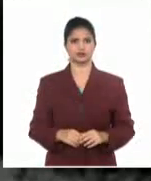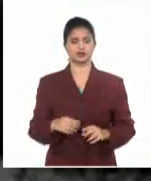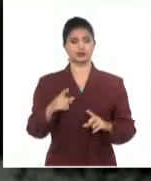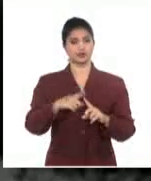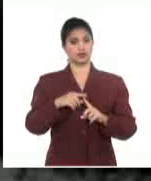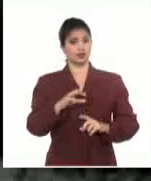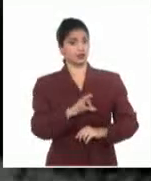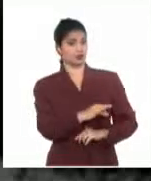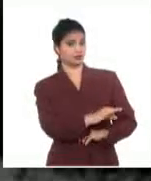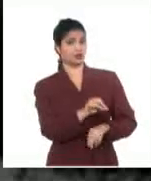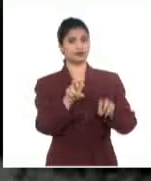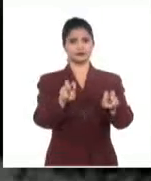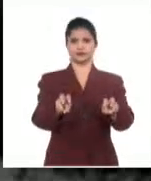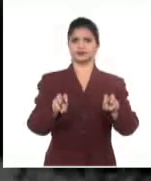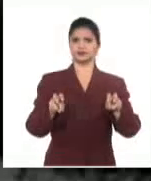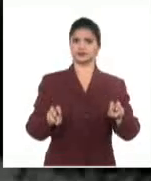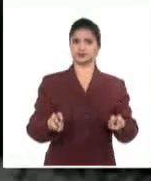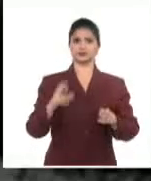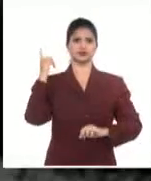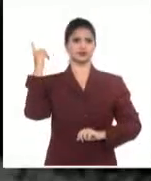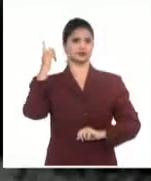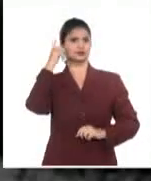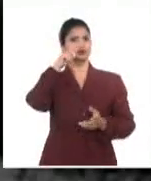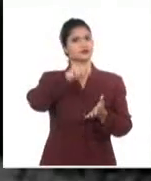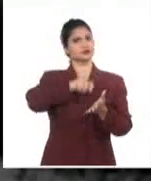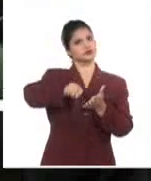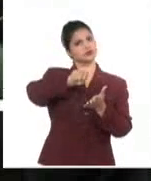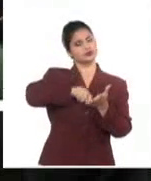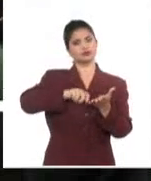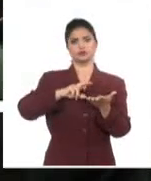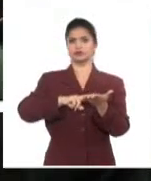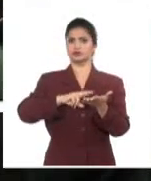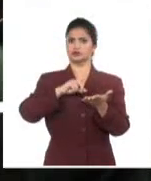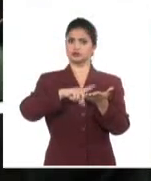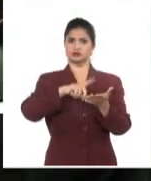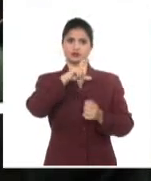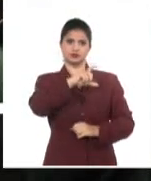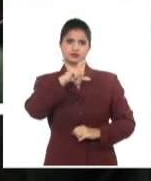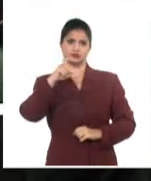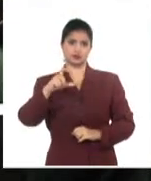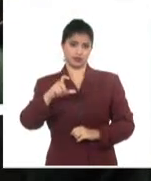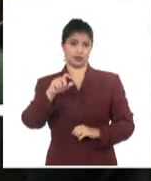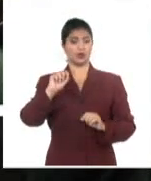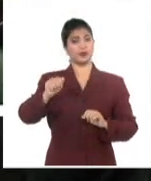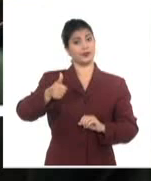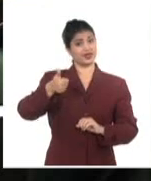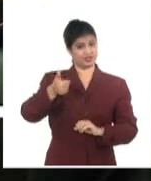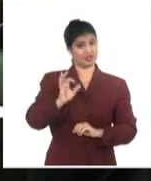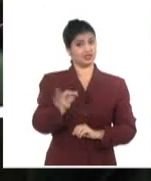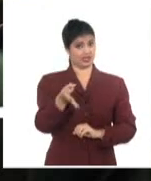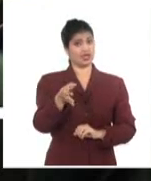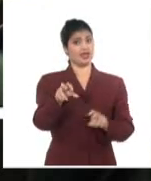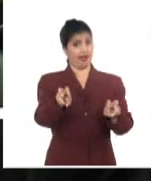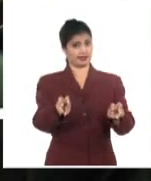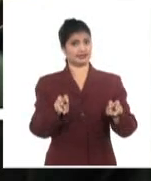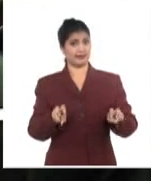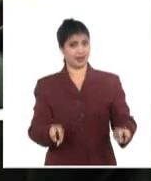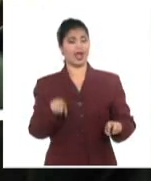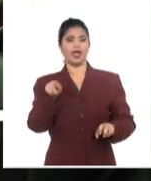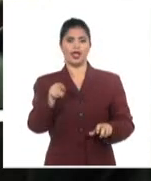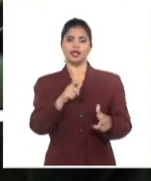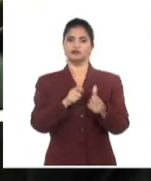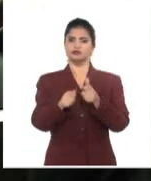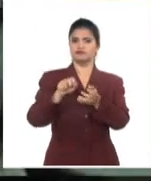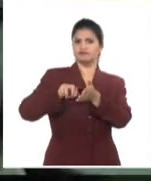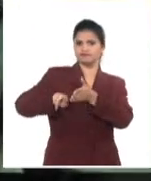Asamblea Nacional del Poder Popular, el miembro del Buró Político Esteban Lasso Hernández, presidente de ese órgano legislativo, describió